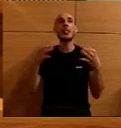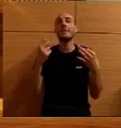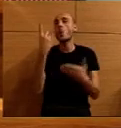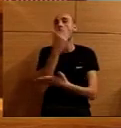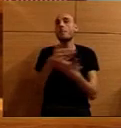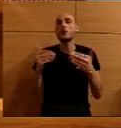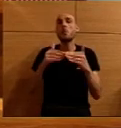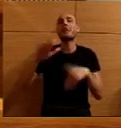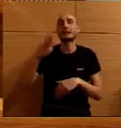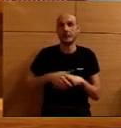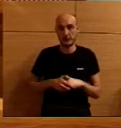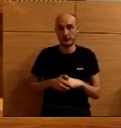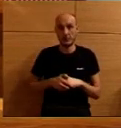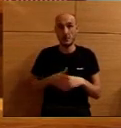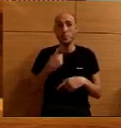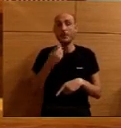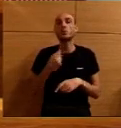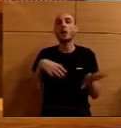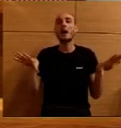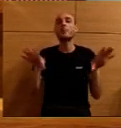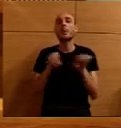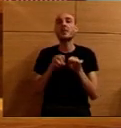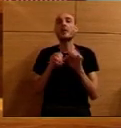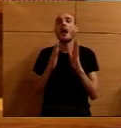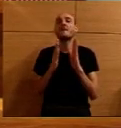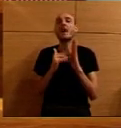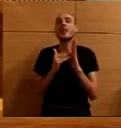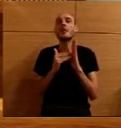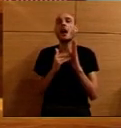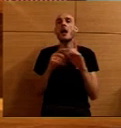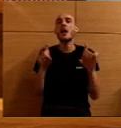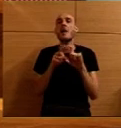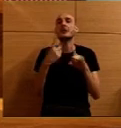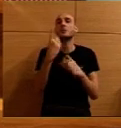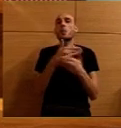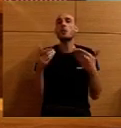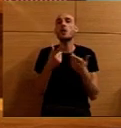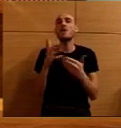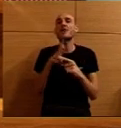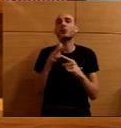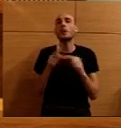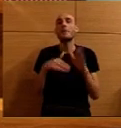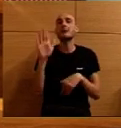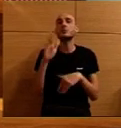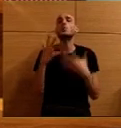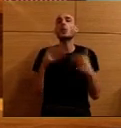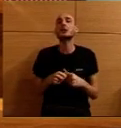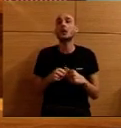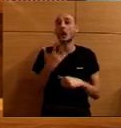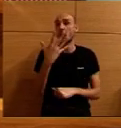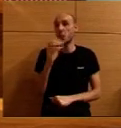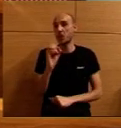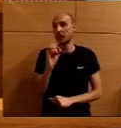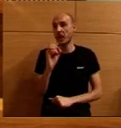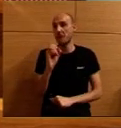¿Cuántas empresas de este estilo tenemos en la provincia de Valencia? ¿50? ¿70? ¿Quizás 100?